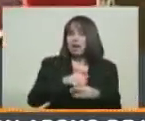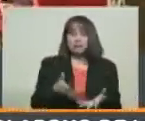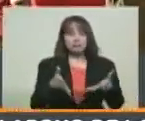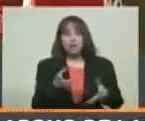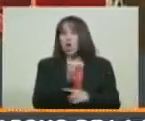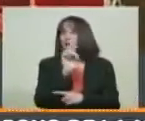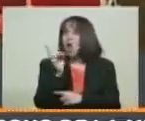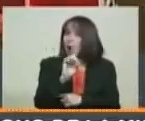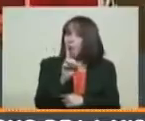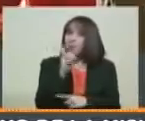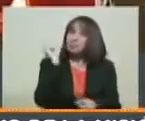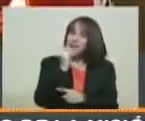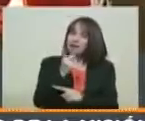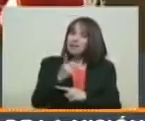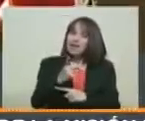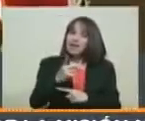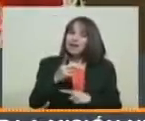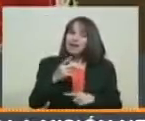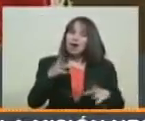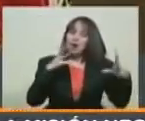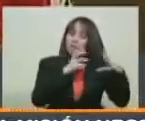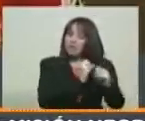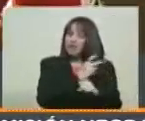y la sobreconfianza, no.